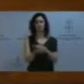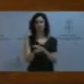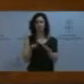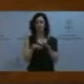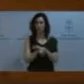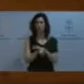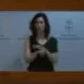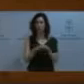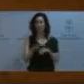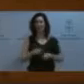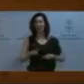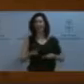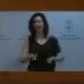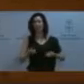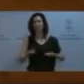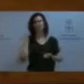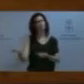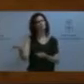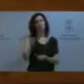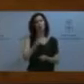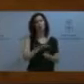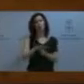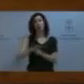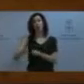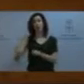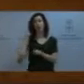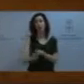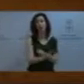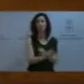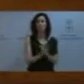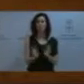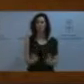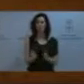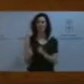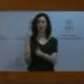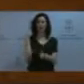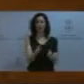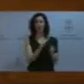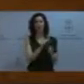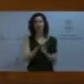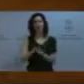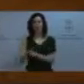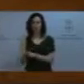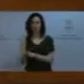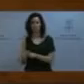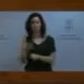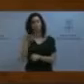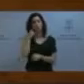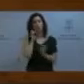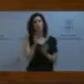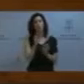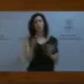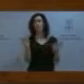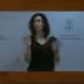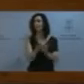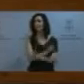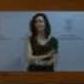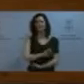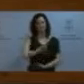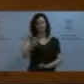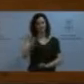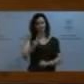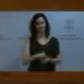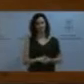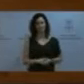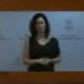para no despilfarrar. Pero en todos los ámbitos, en todos y cada uno de los ámbitos. Y, ojo, no nos confundamos. También un